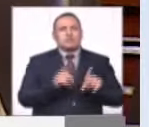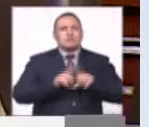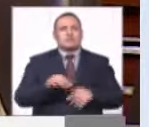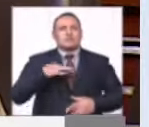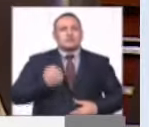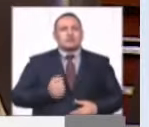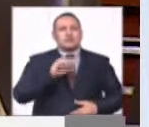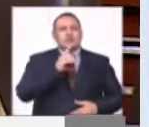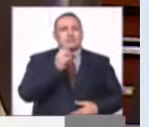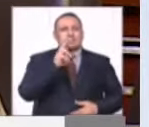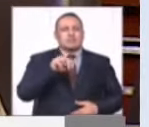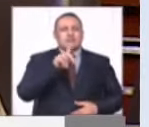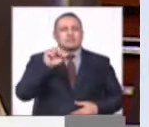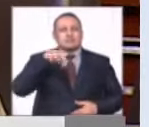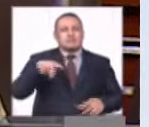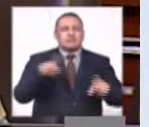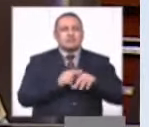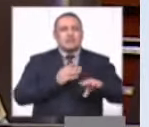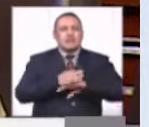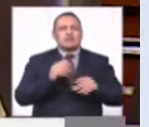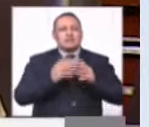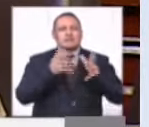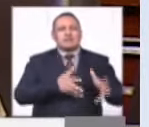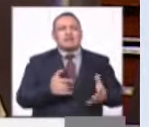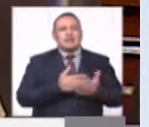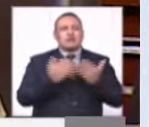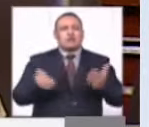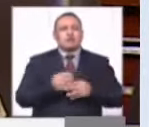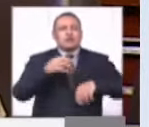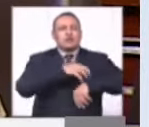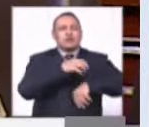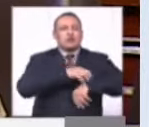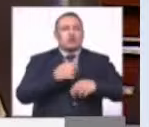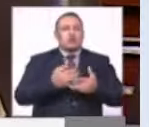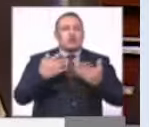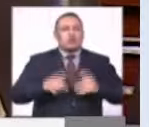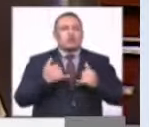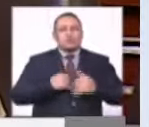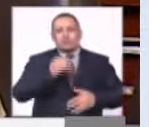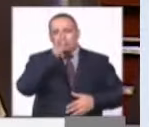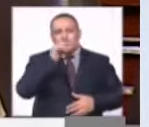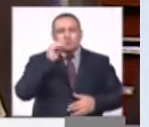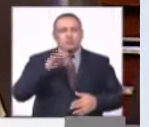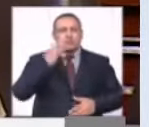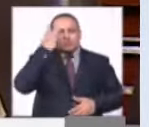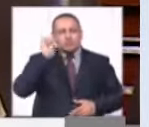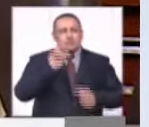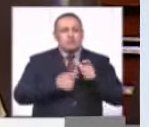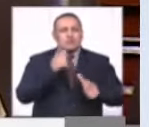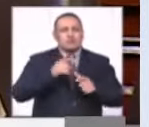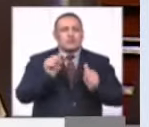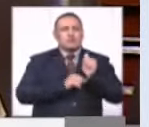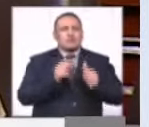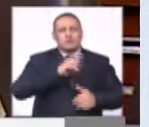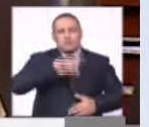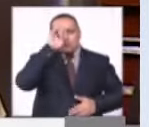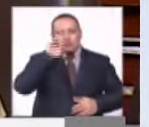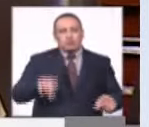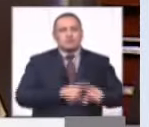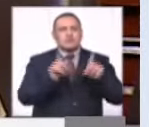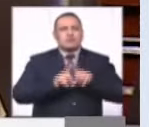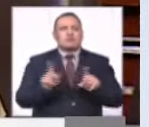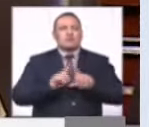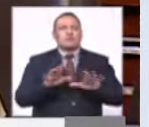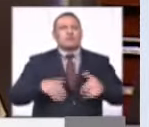señor Adrián Zen pasa por agua tibia el tema de los relojes y las joyas, burlándose de la inteligencia de nuestros hermanos peruanos. Hay